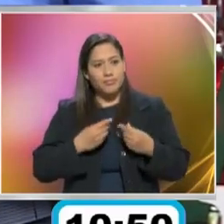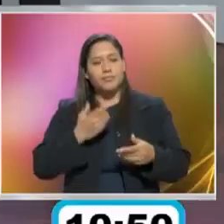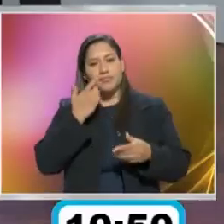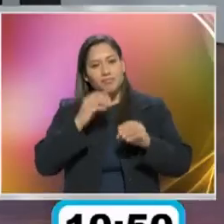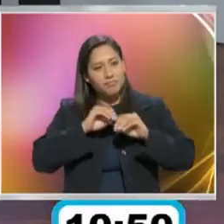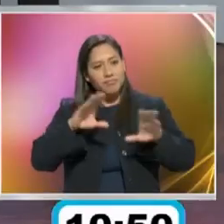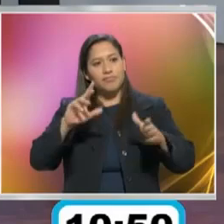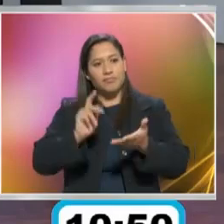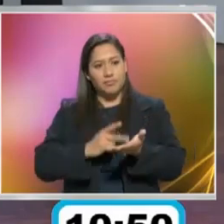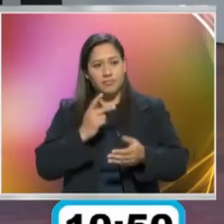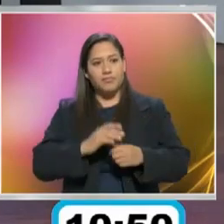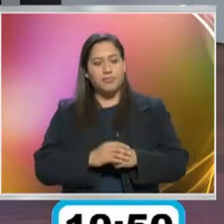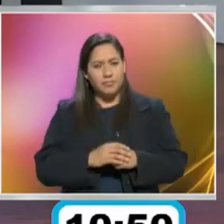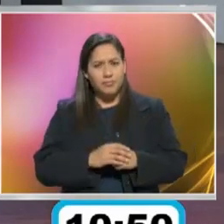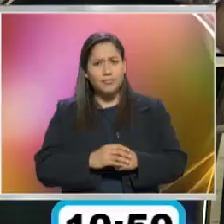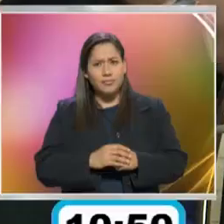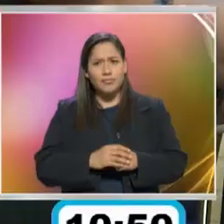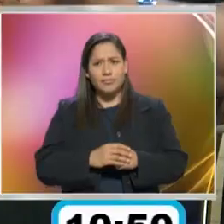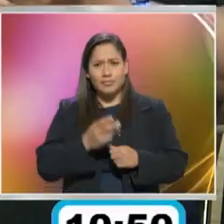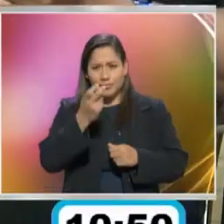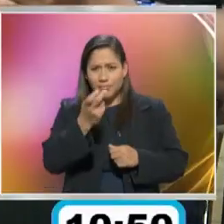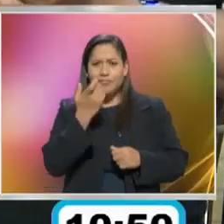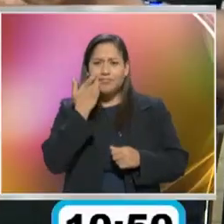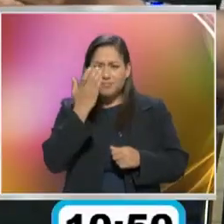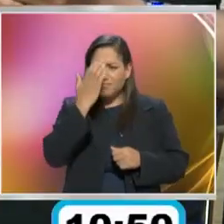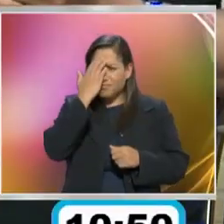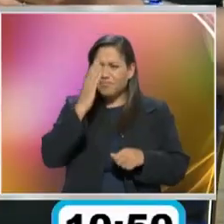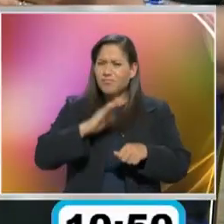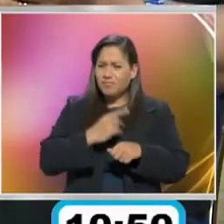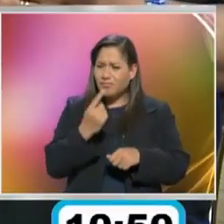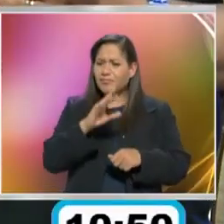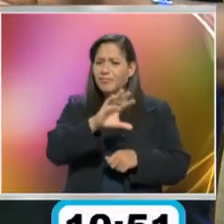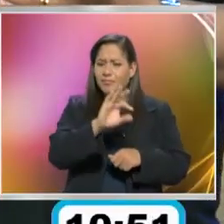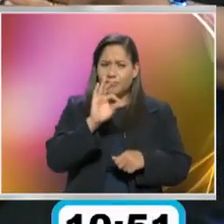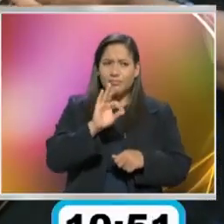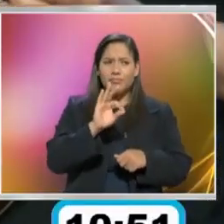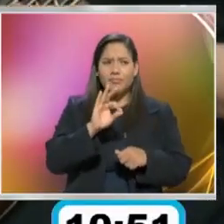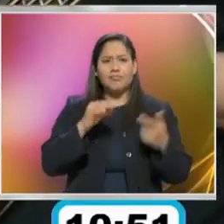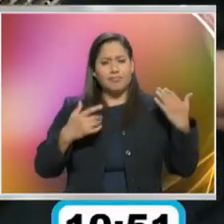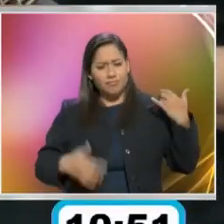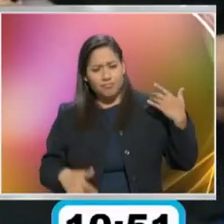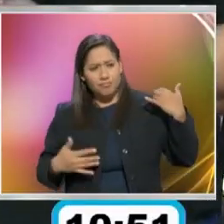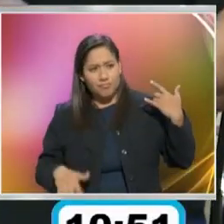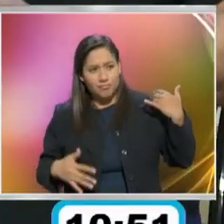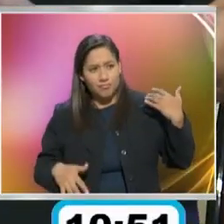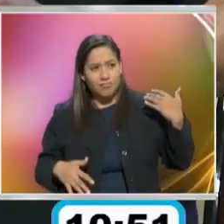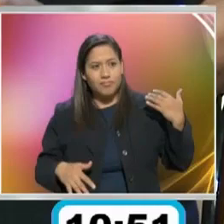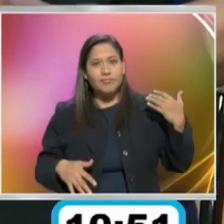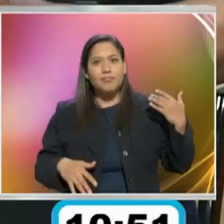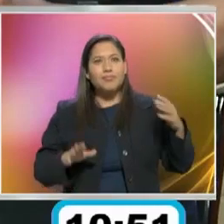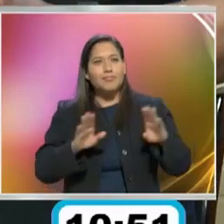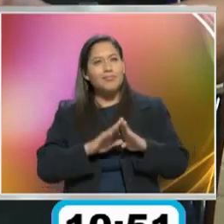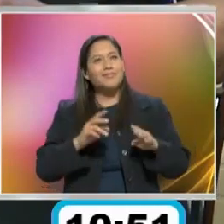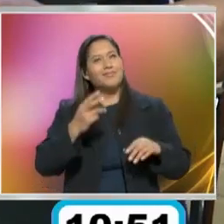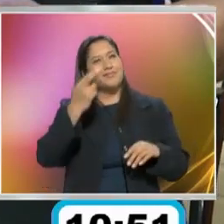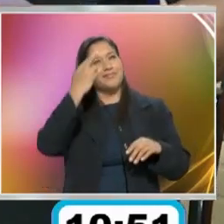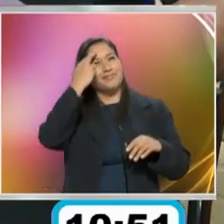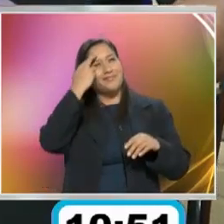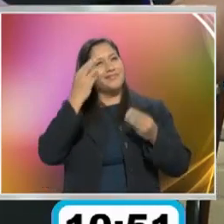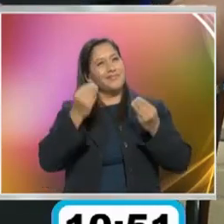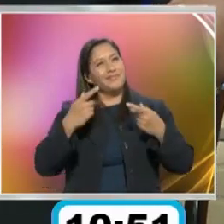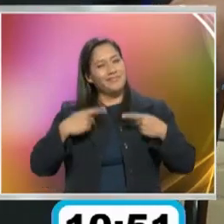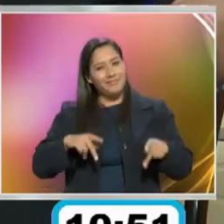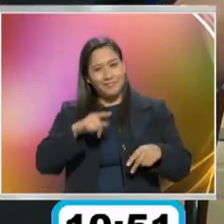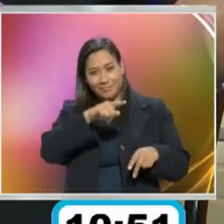de nuevo. Eso era precisamente lo que quería conocer. ¿Por qué escoger entonces este rock que sin duda despierta memorias en muchas personas?